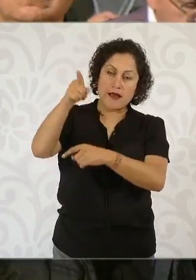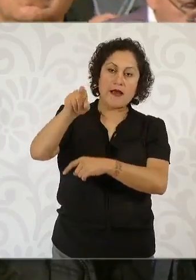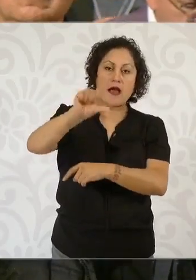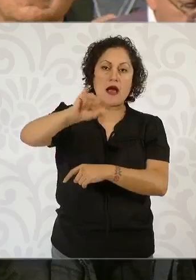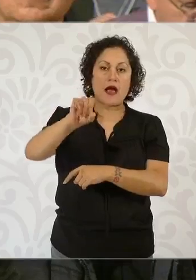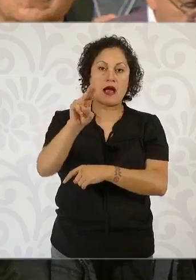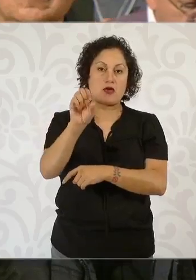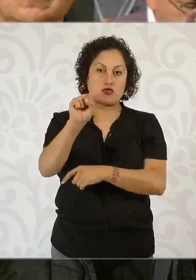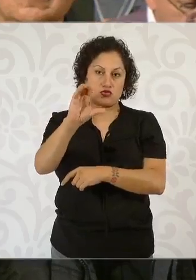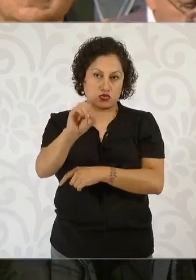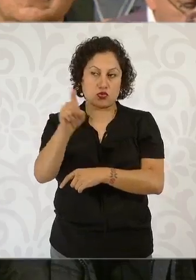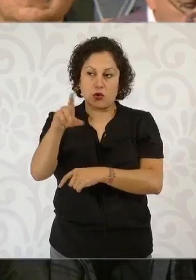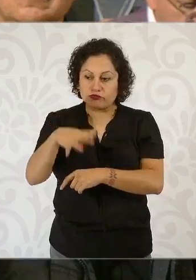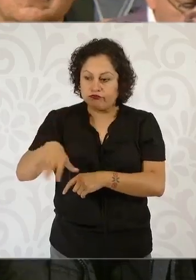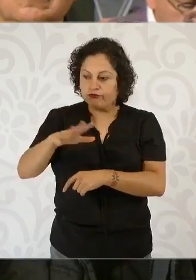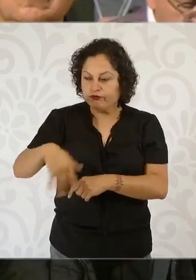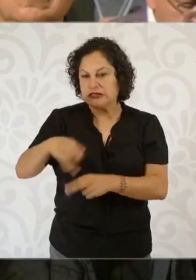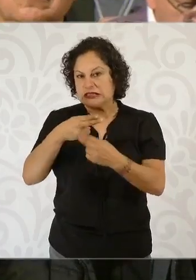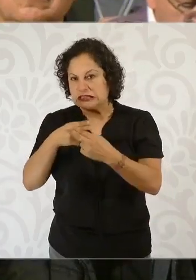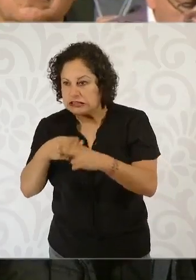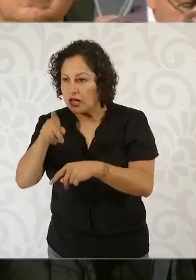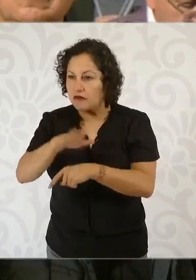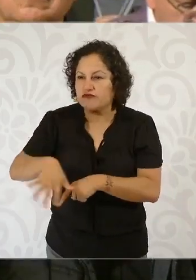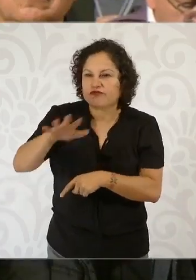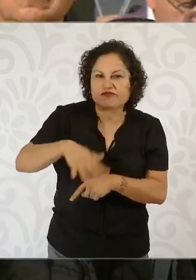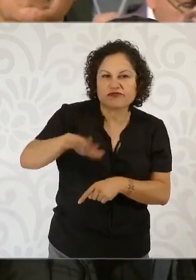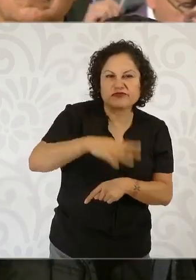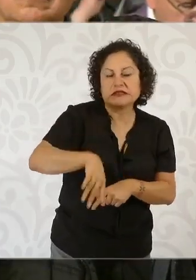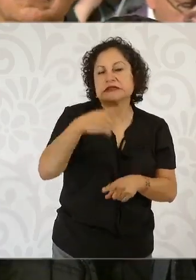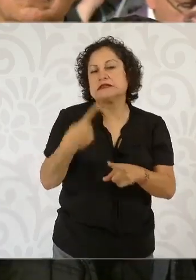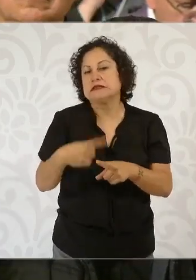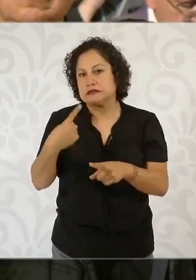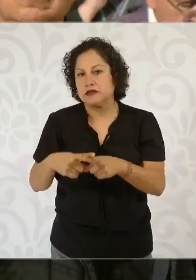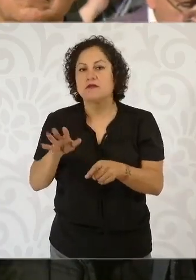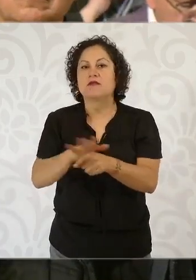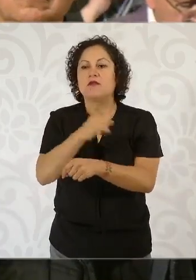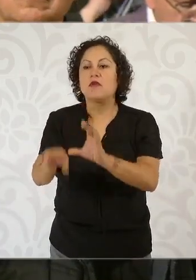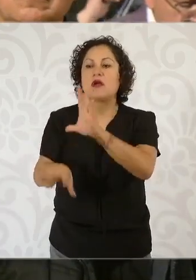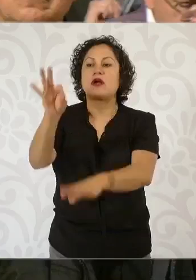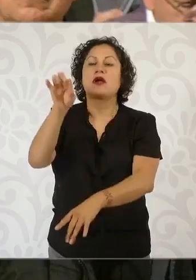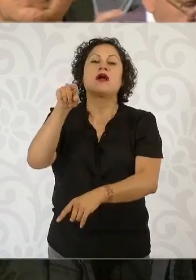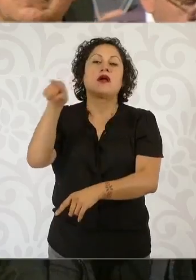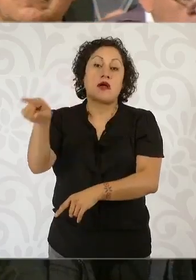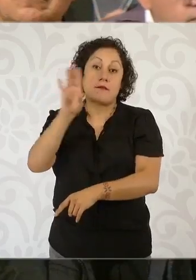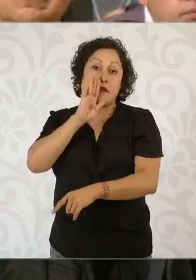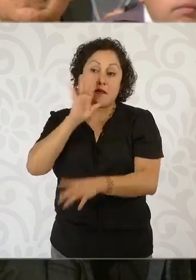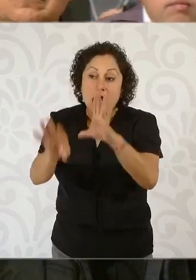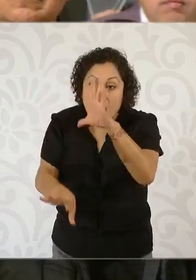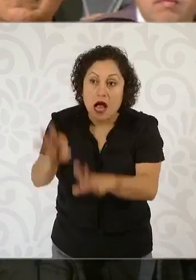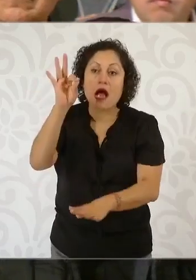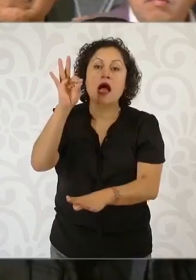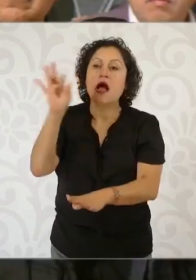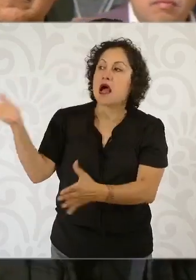buscando restos, en específico por el hallazgo de una joven por parte de su madre. Sin embargo, lo que